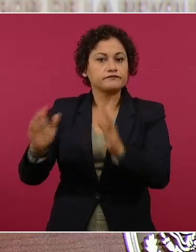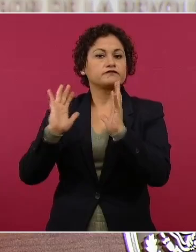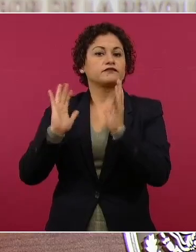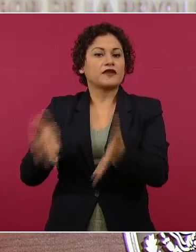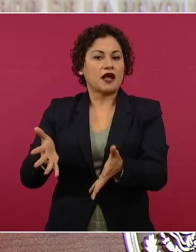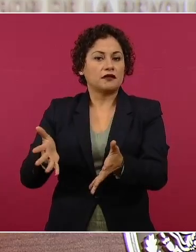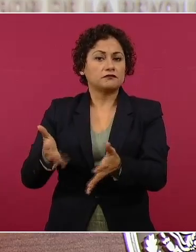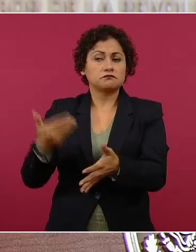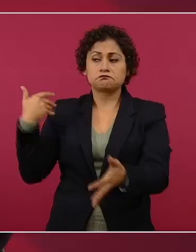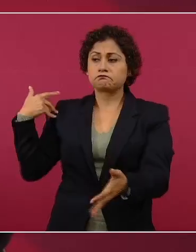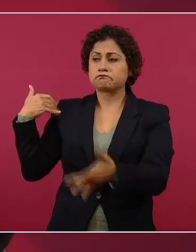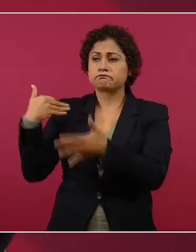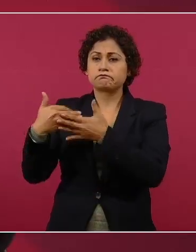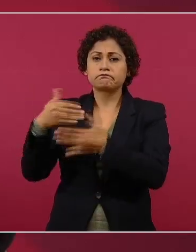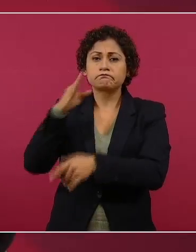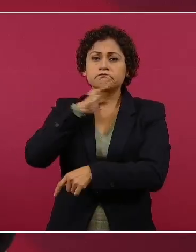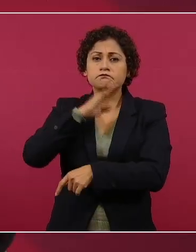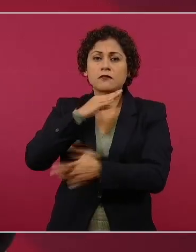Justicia.